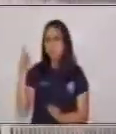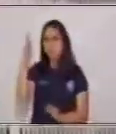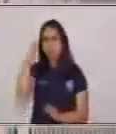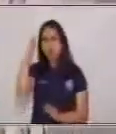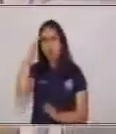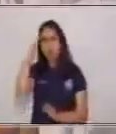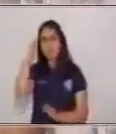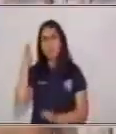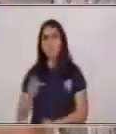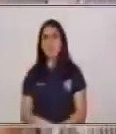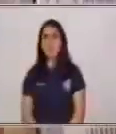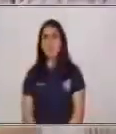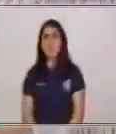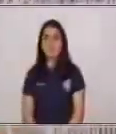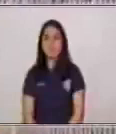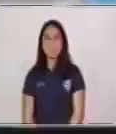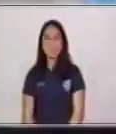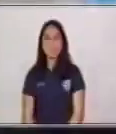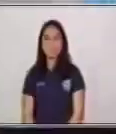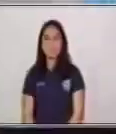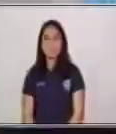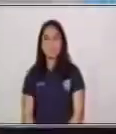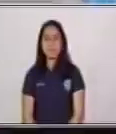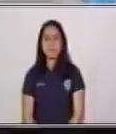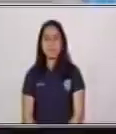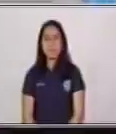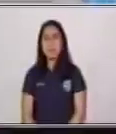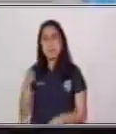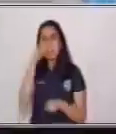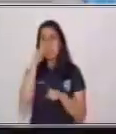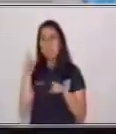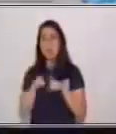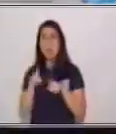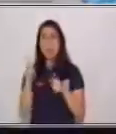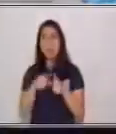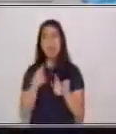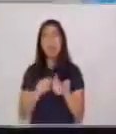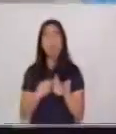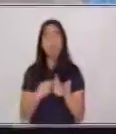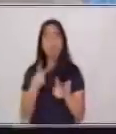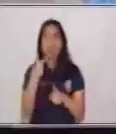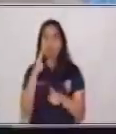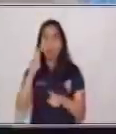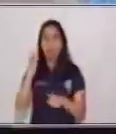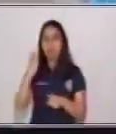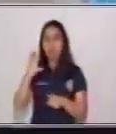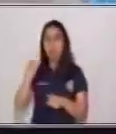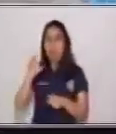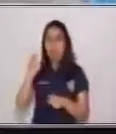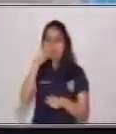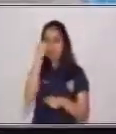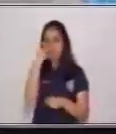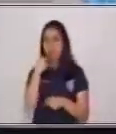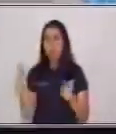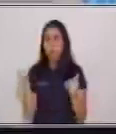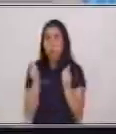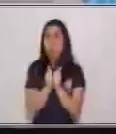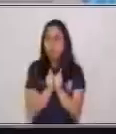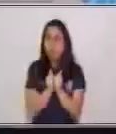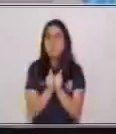la tilde diacrítica. Y entonces, acá te tengo algunos ejemplos y algunos